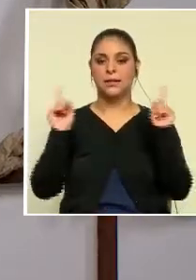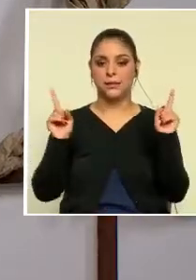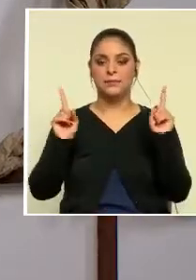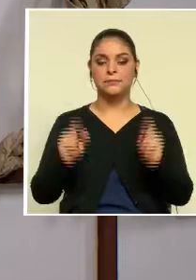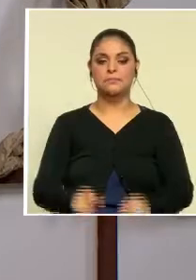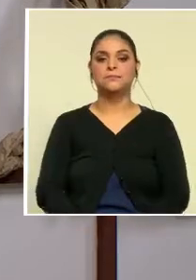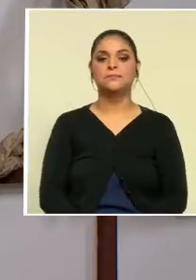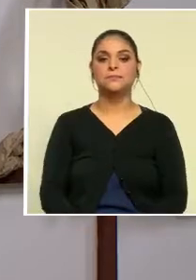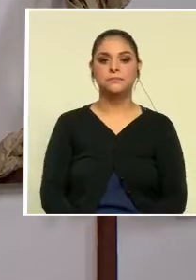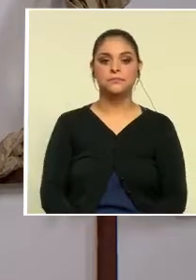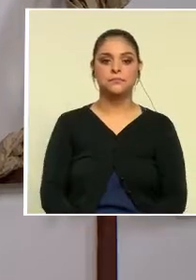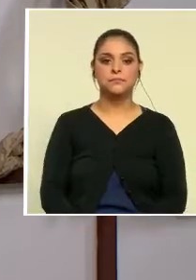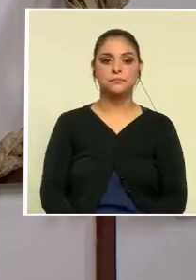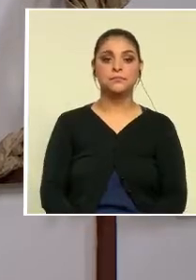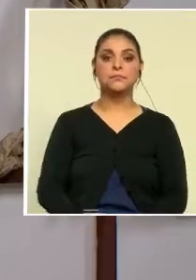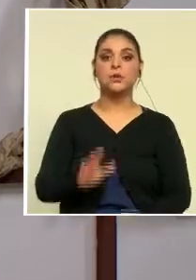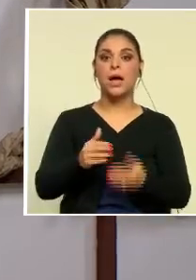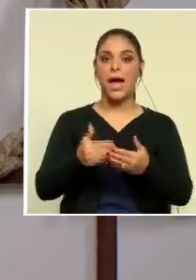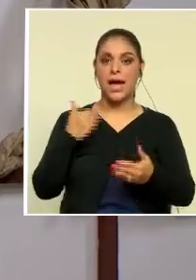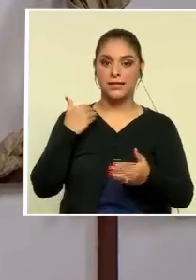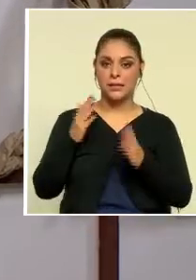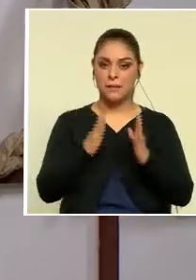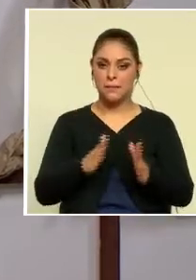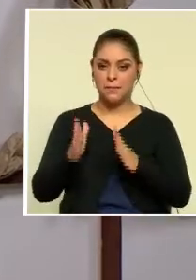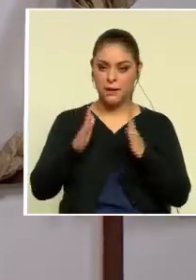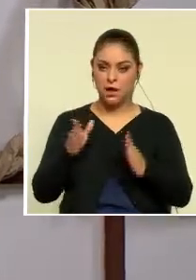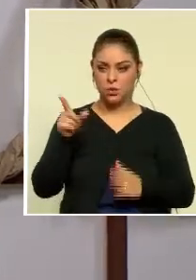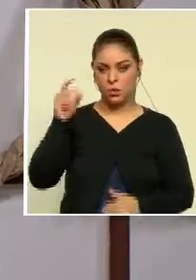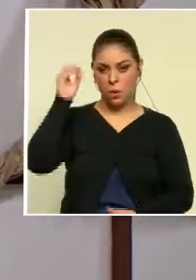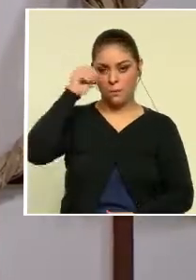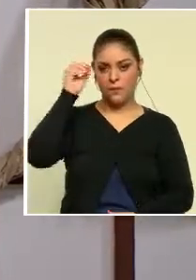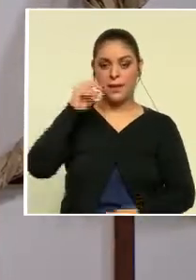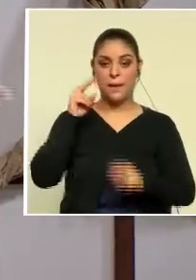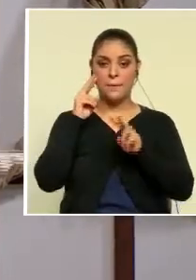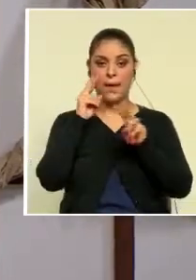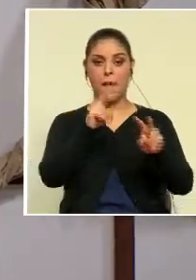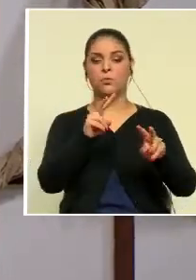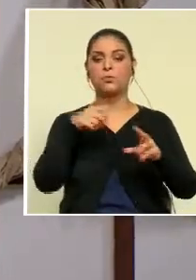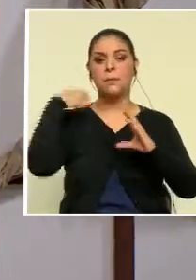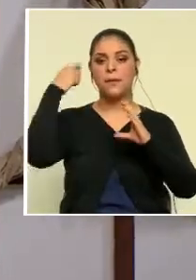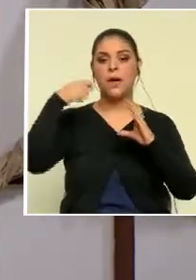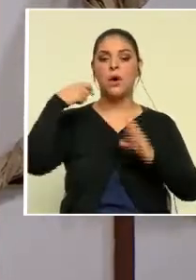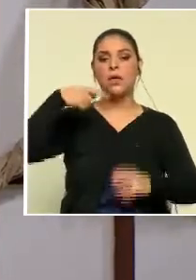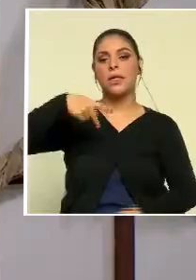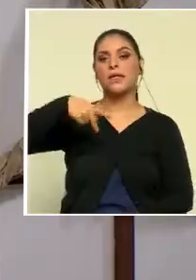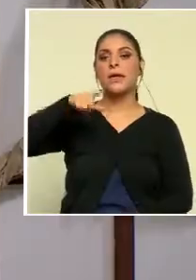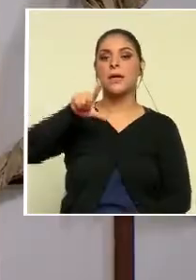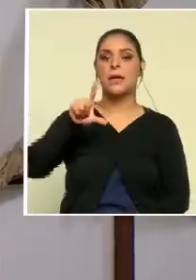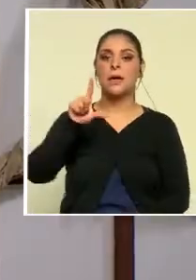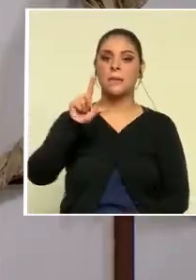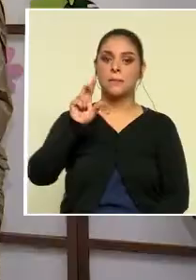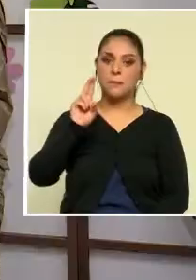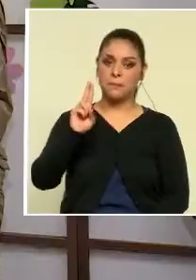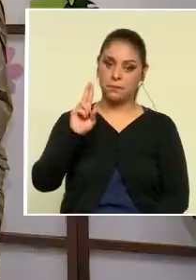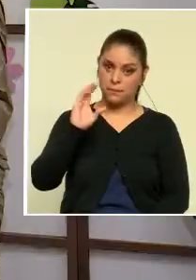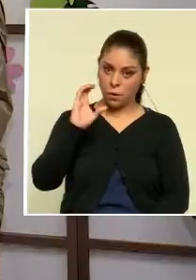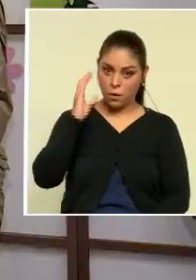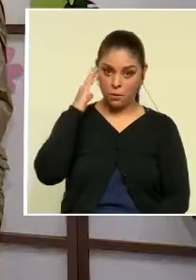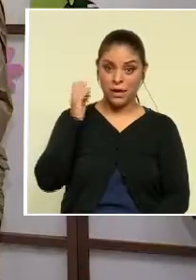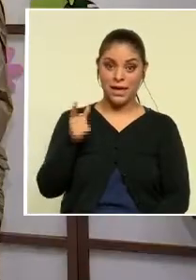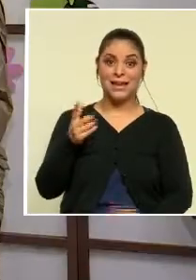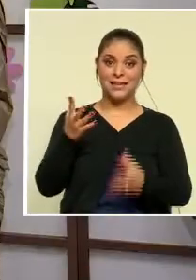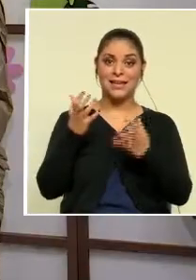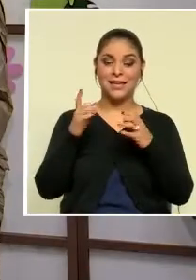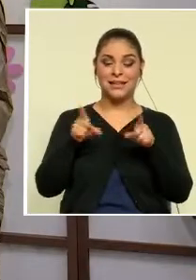verona antes de prepararla y wayne qué te parece si vamos a ver aplicó porque plus también quiere participar de nuestra sola